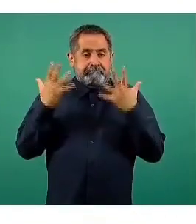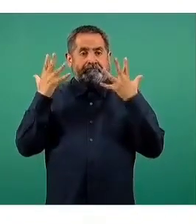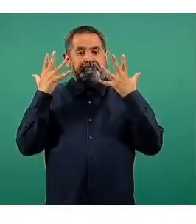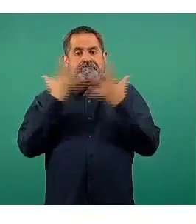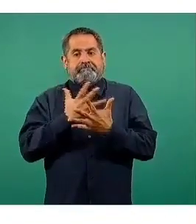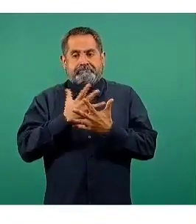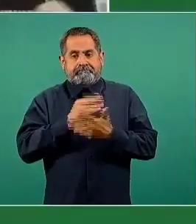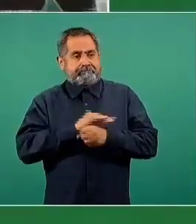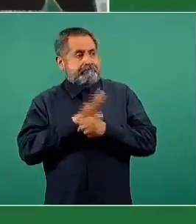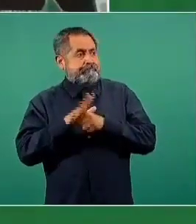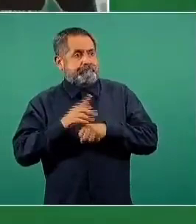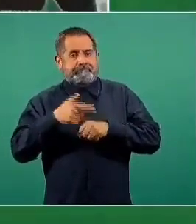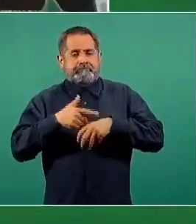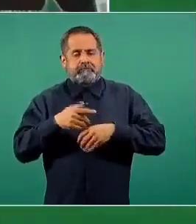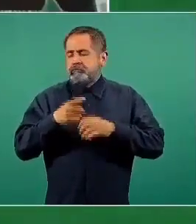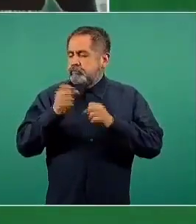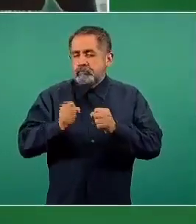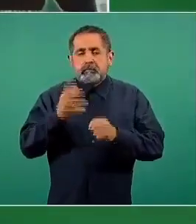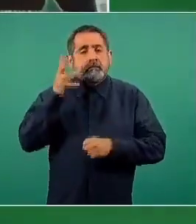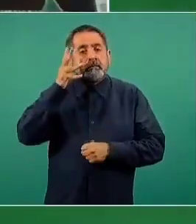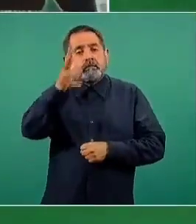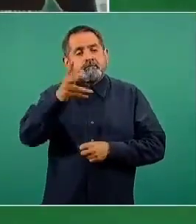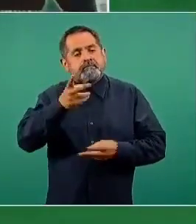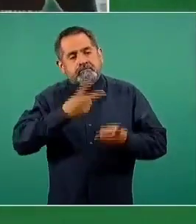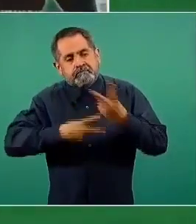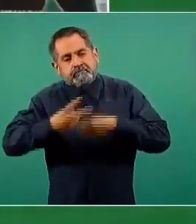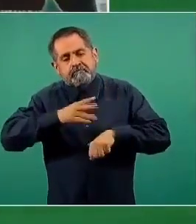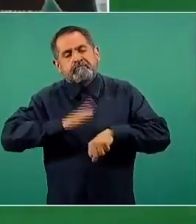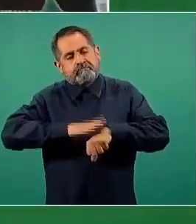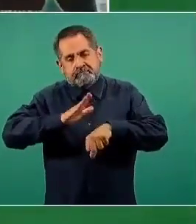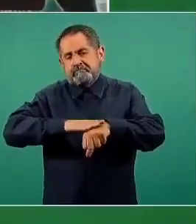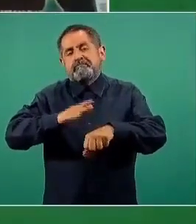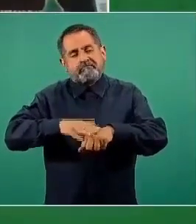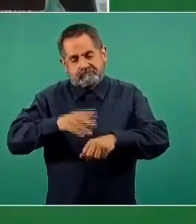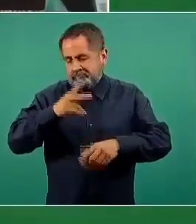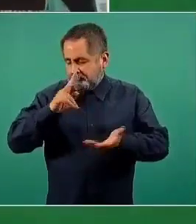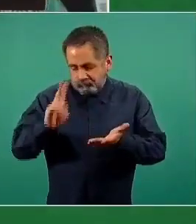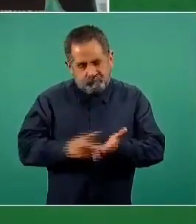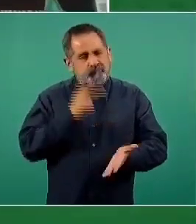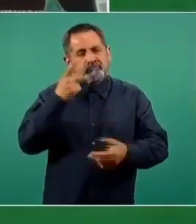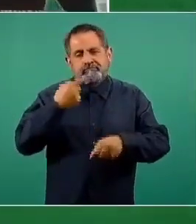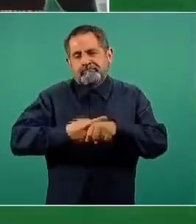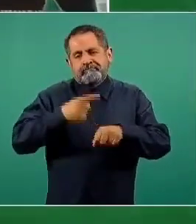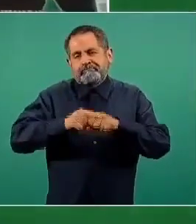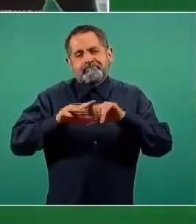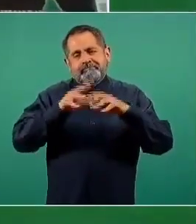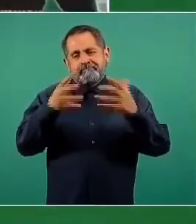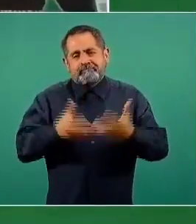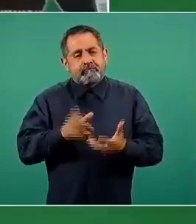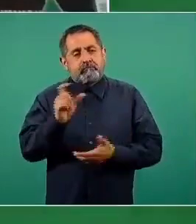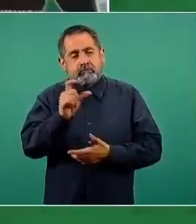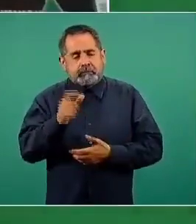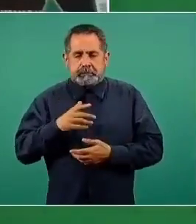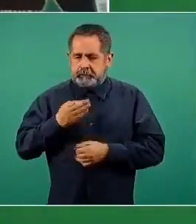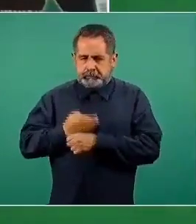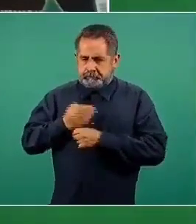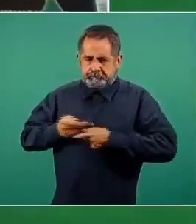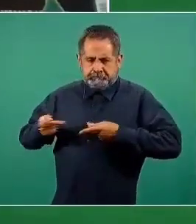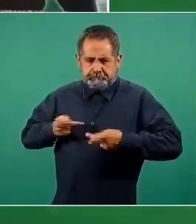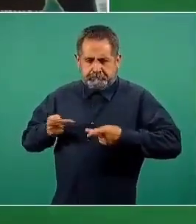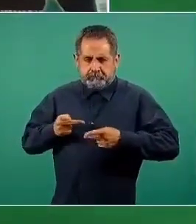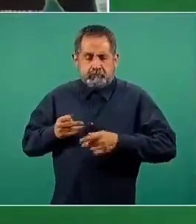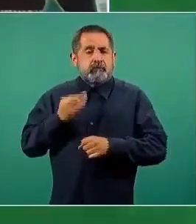pandemia y seguramente habrá otras pandemias y debemos estar preparados. Esto no hablaremos de eso el día de